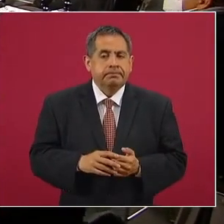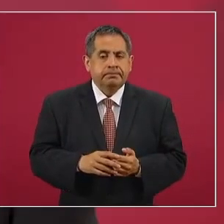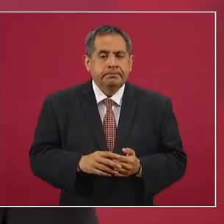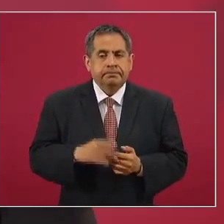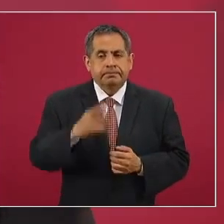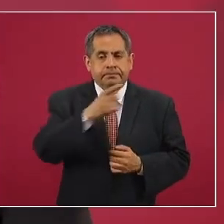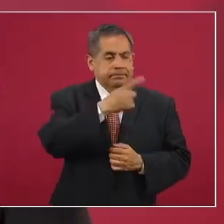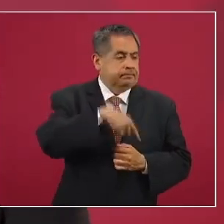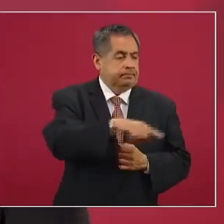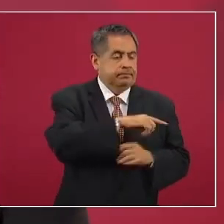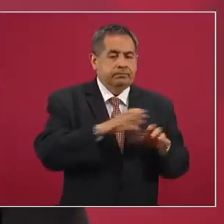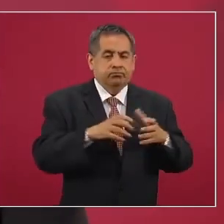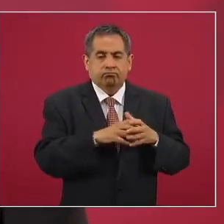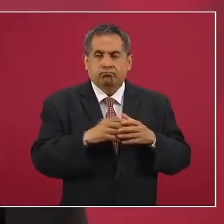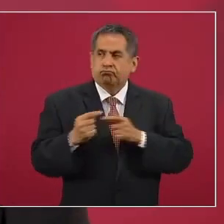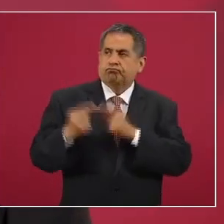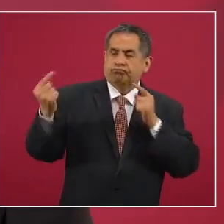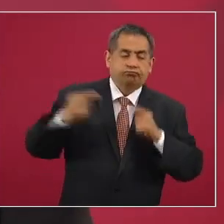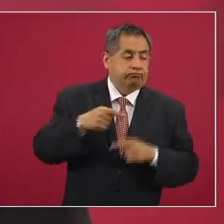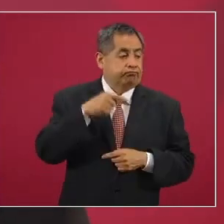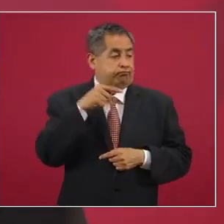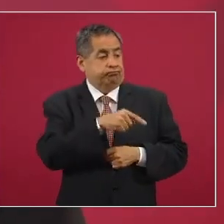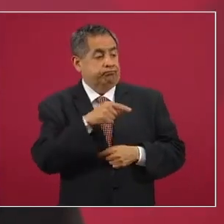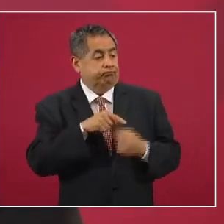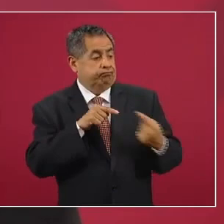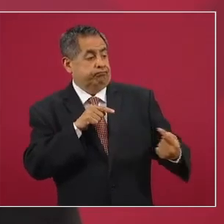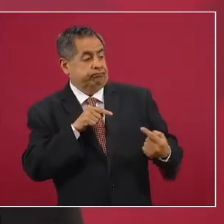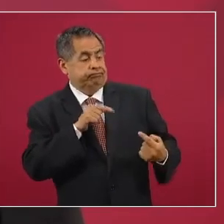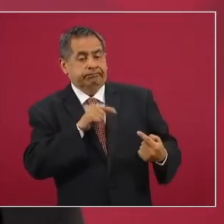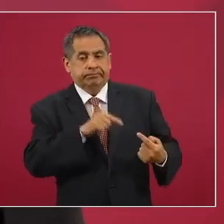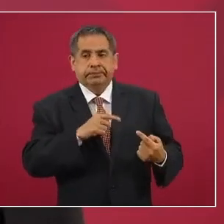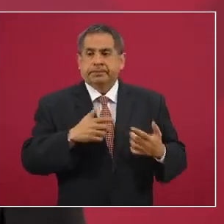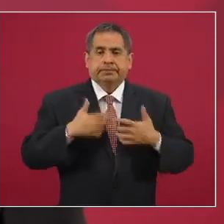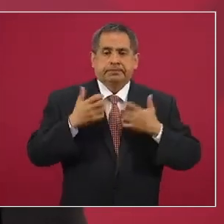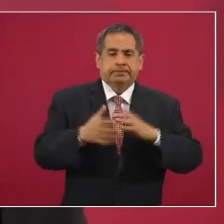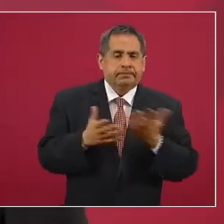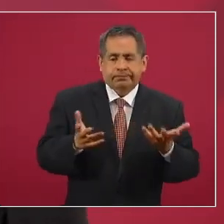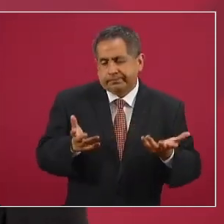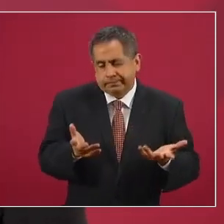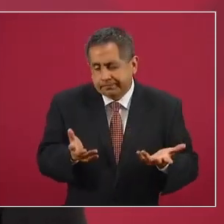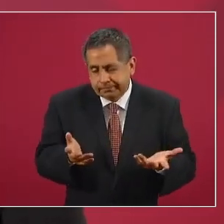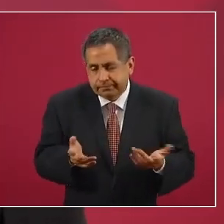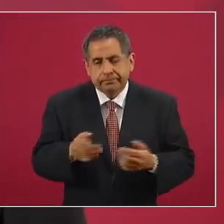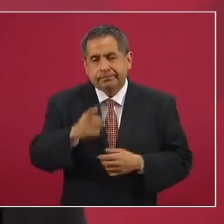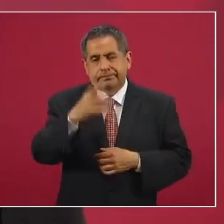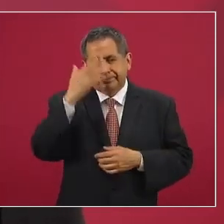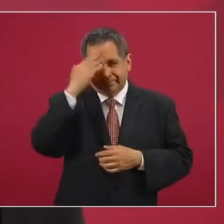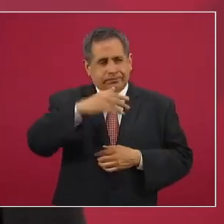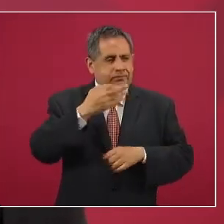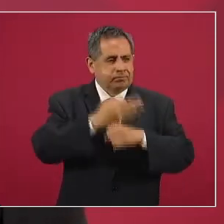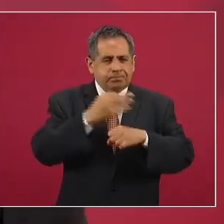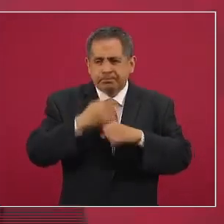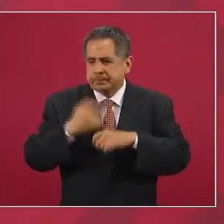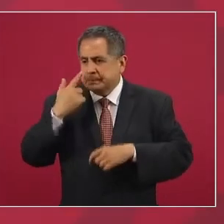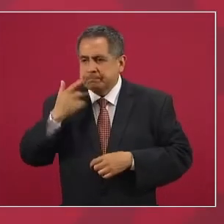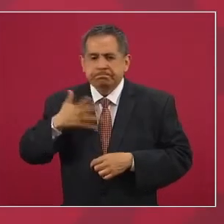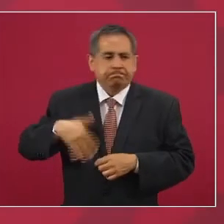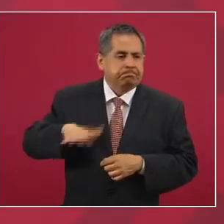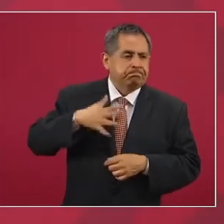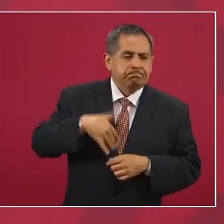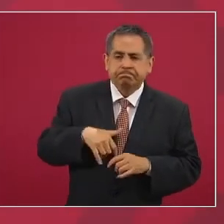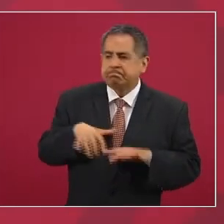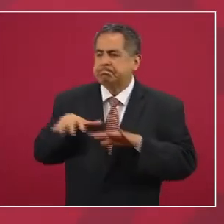a los adversarios, ¿no? Son tiempos de sopilotes.